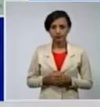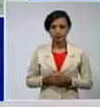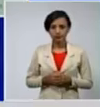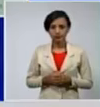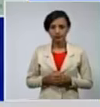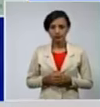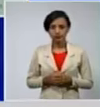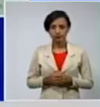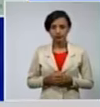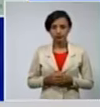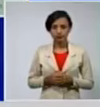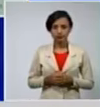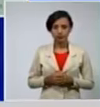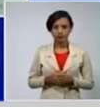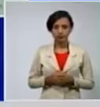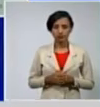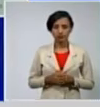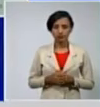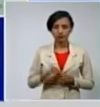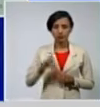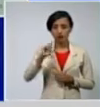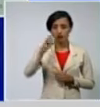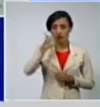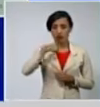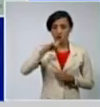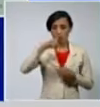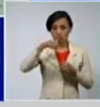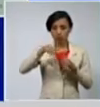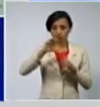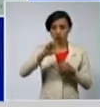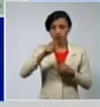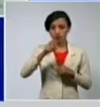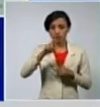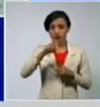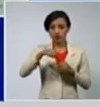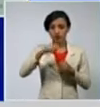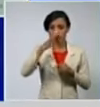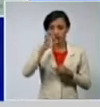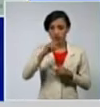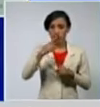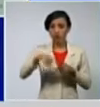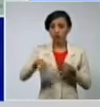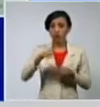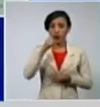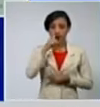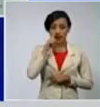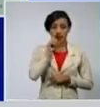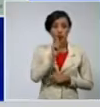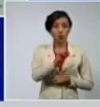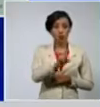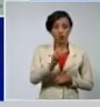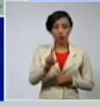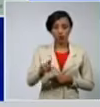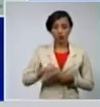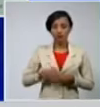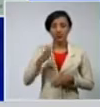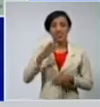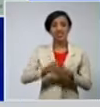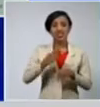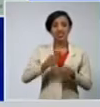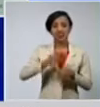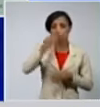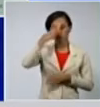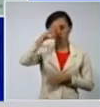Cautocristo y Niquero con 1 cada uno. Santiago de Cuba, 42